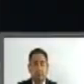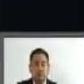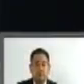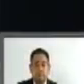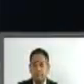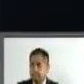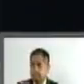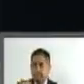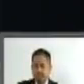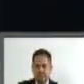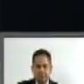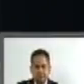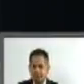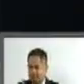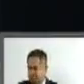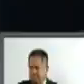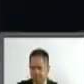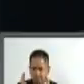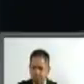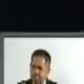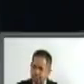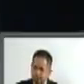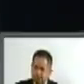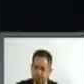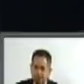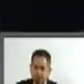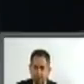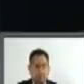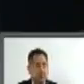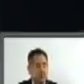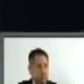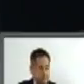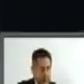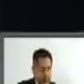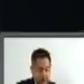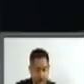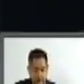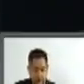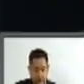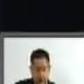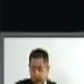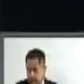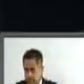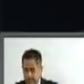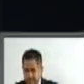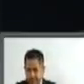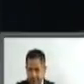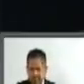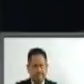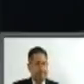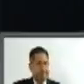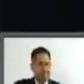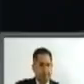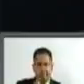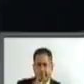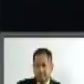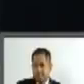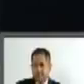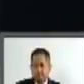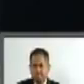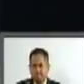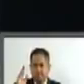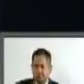20 reuniones interparlamentarias celebradas de 1975 hasta hoy. Canadá es el segundo país con